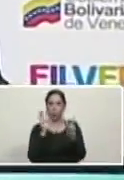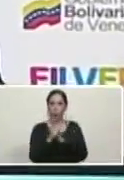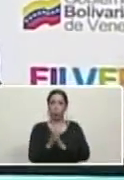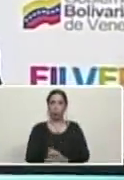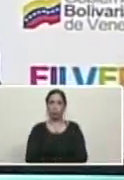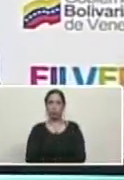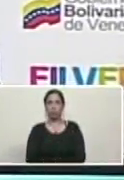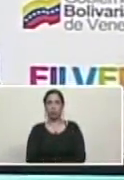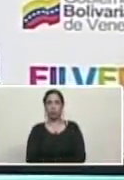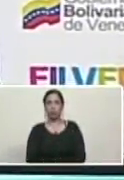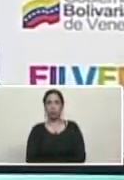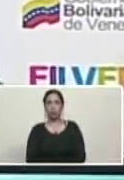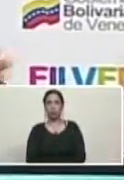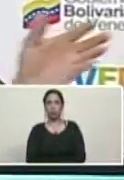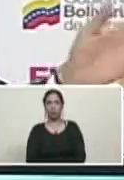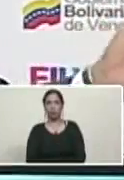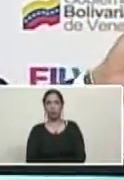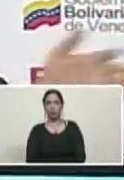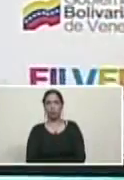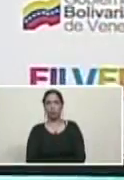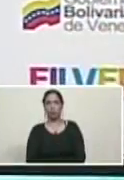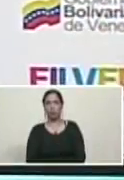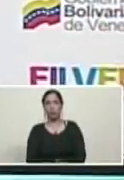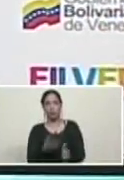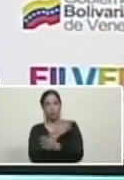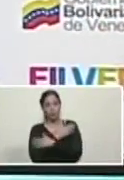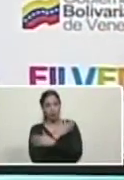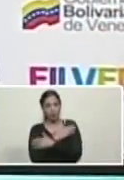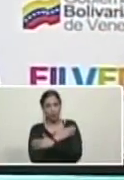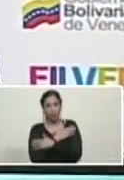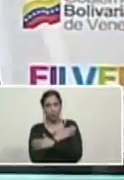como en esta edición número 14. Felicito